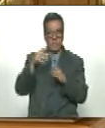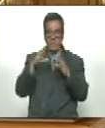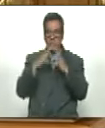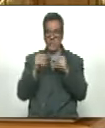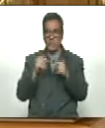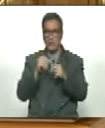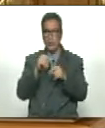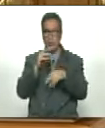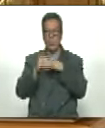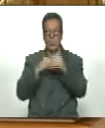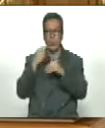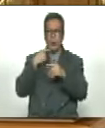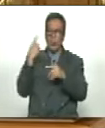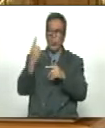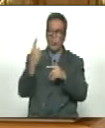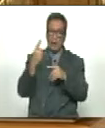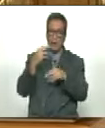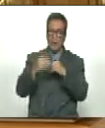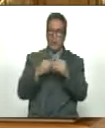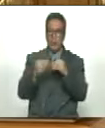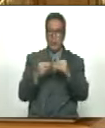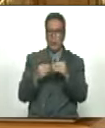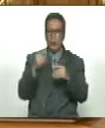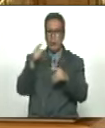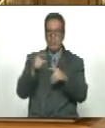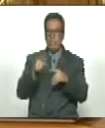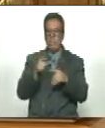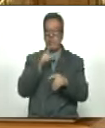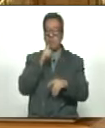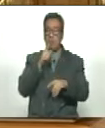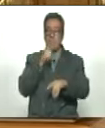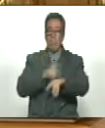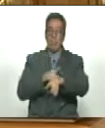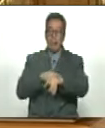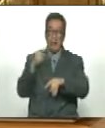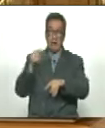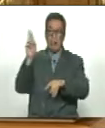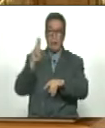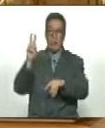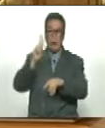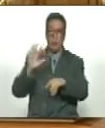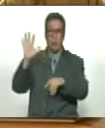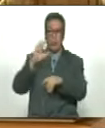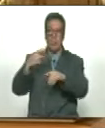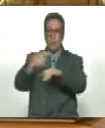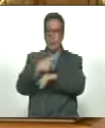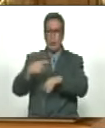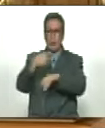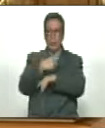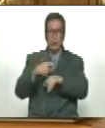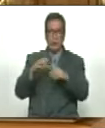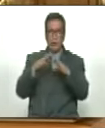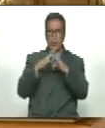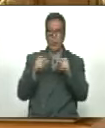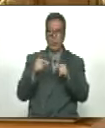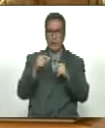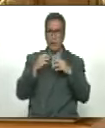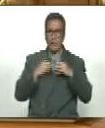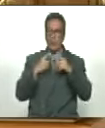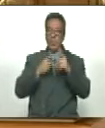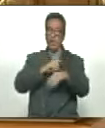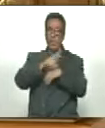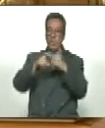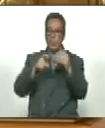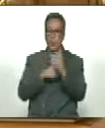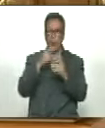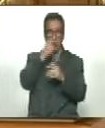medidas coercitivas unilaterales que le han hecho un gran daño a la República, pero que se busca ante todo el bienestar general